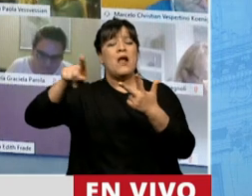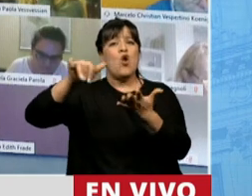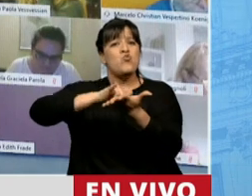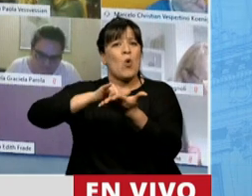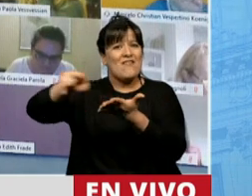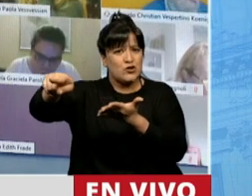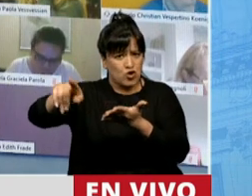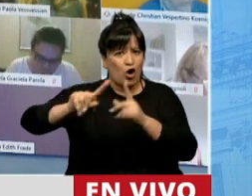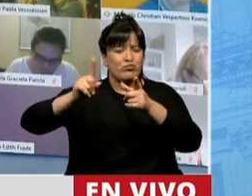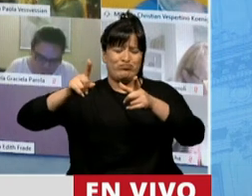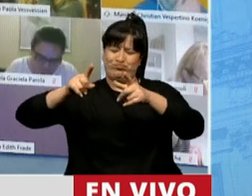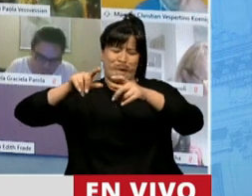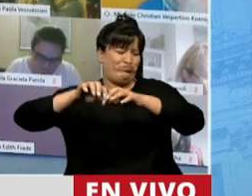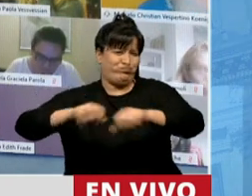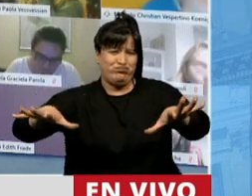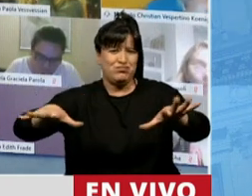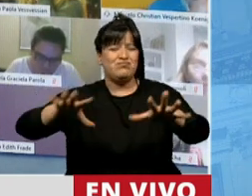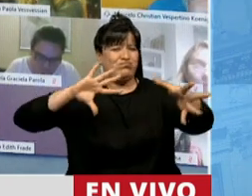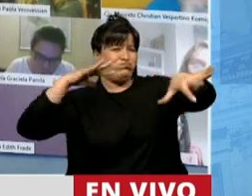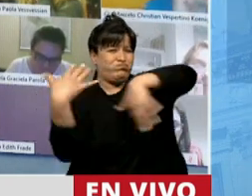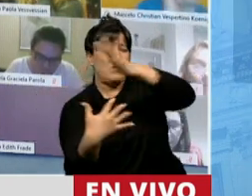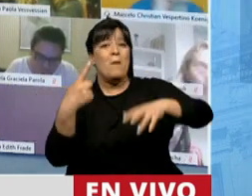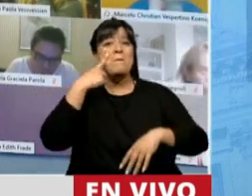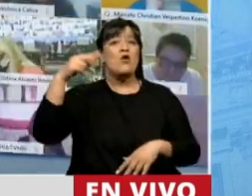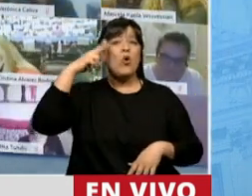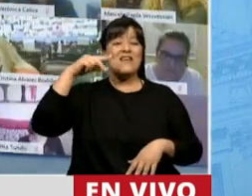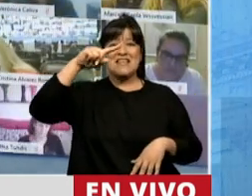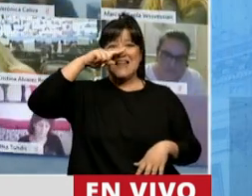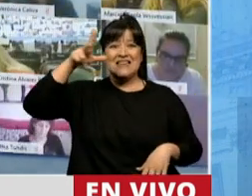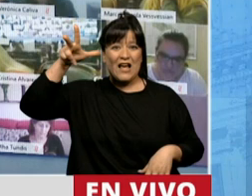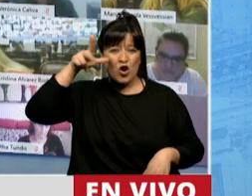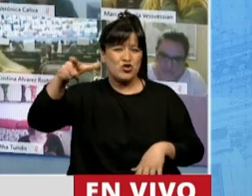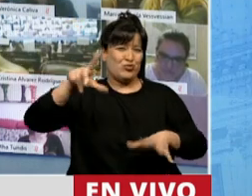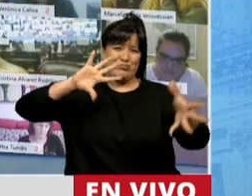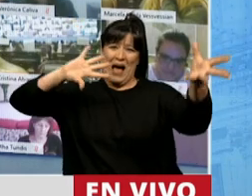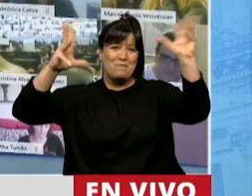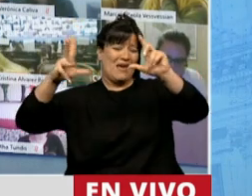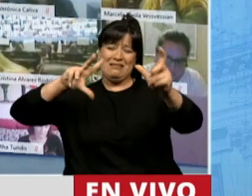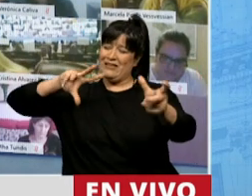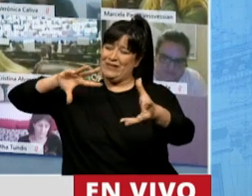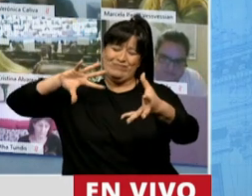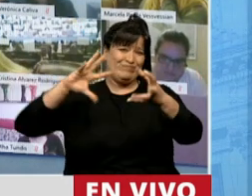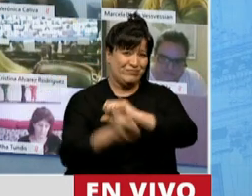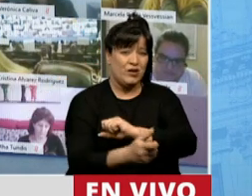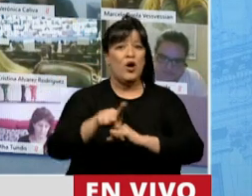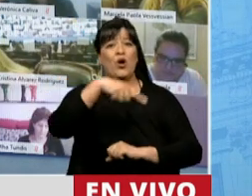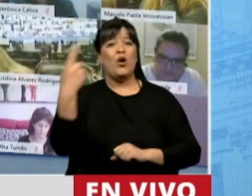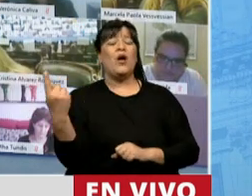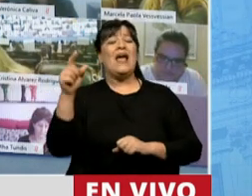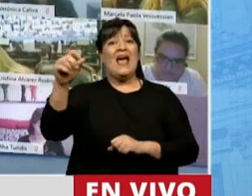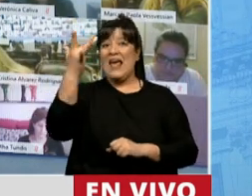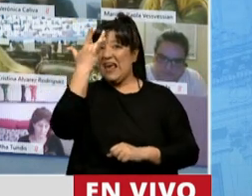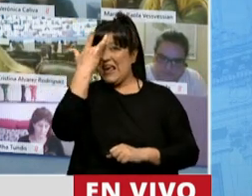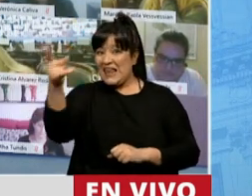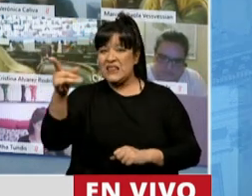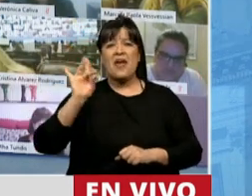York otro derrame 1978 que produjo un enorme desastre ambiental bopal en la India